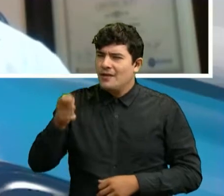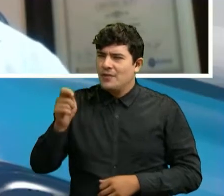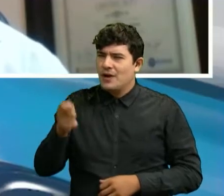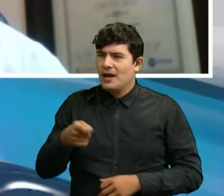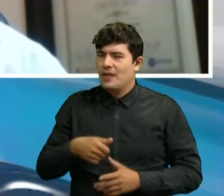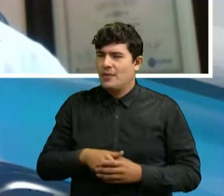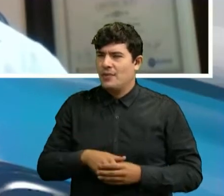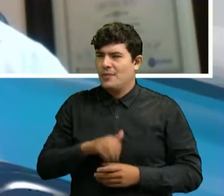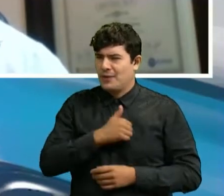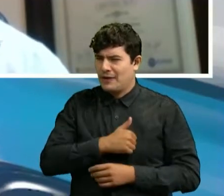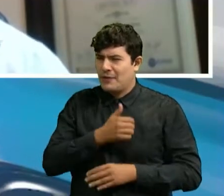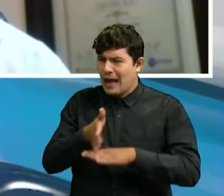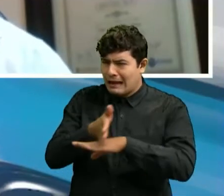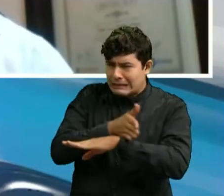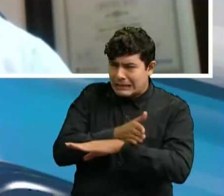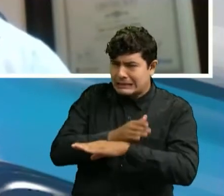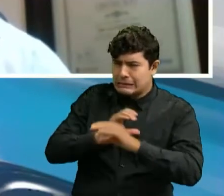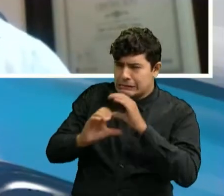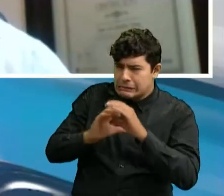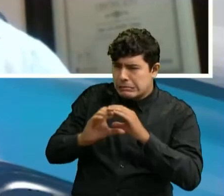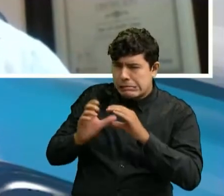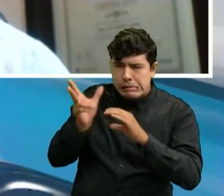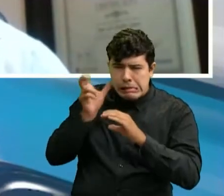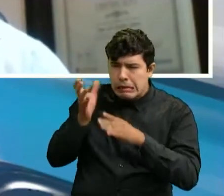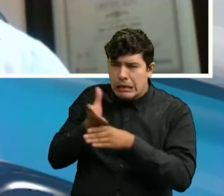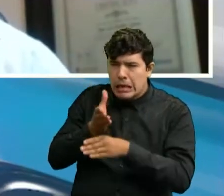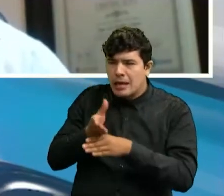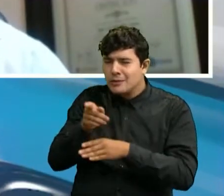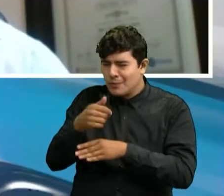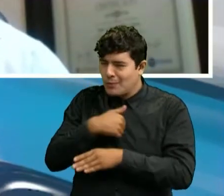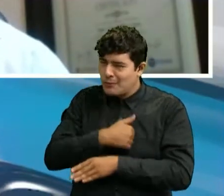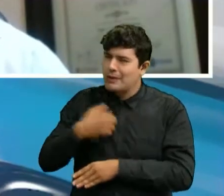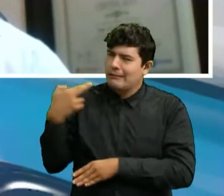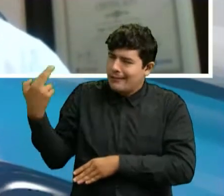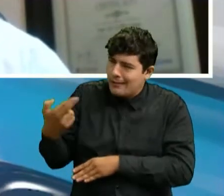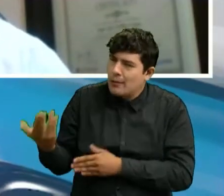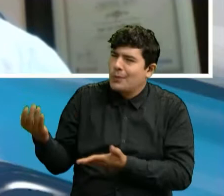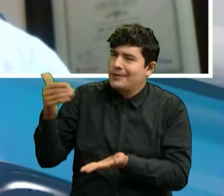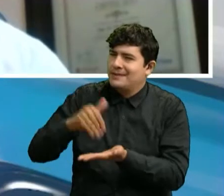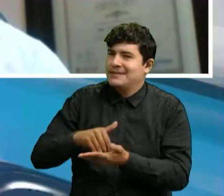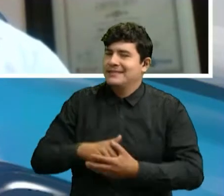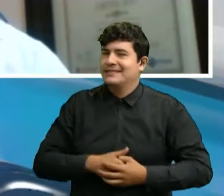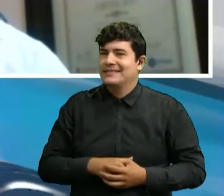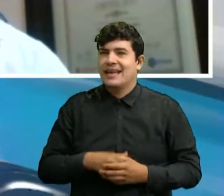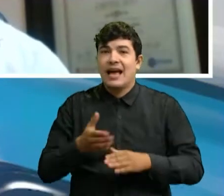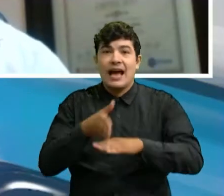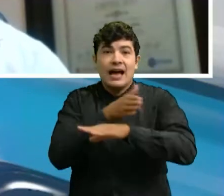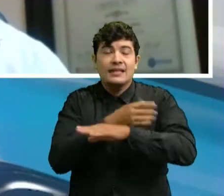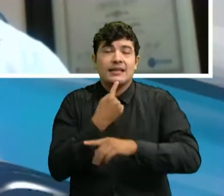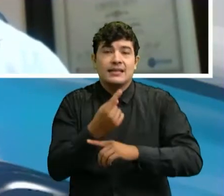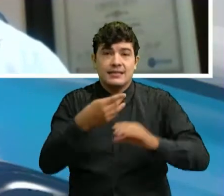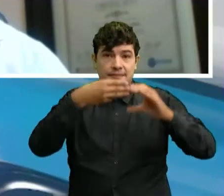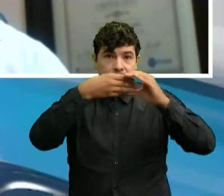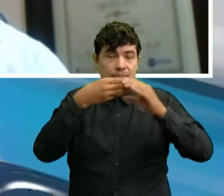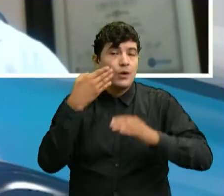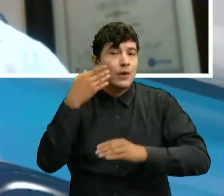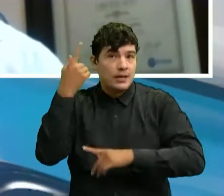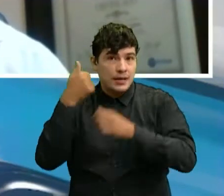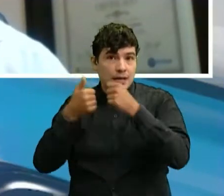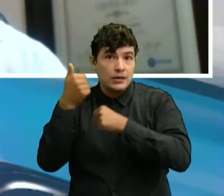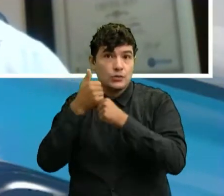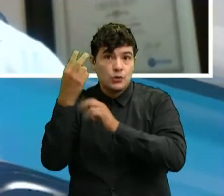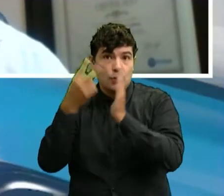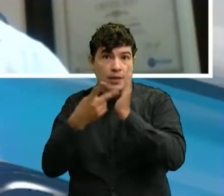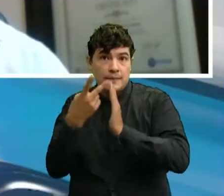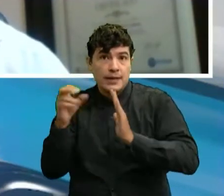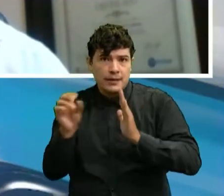algunos pensionados respecto a esta situación que se viene presentando en el país? Sí, decía que la DIAN en una resolución del 2020